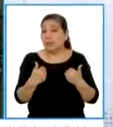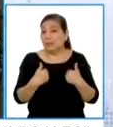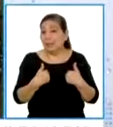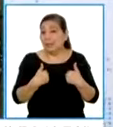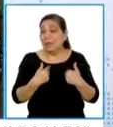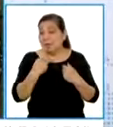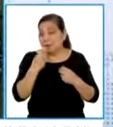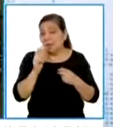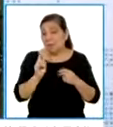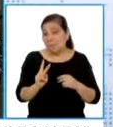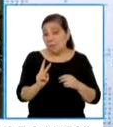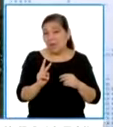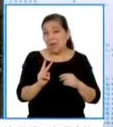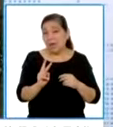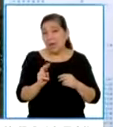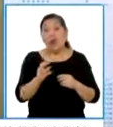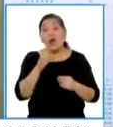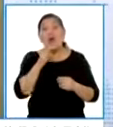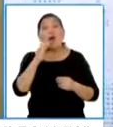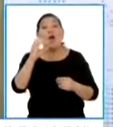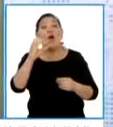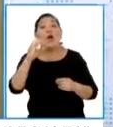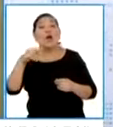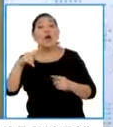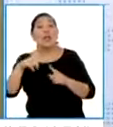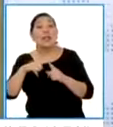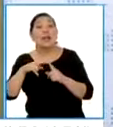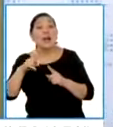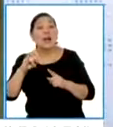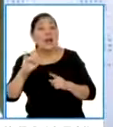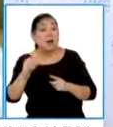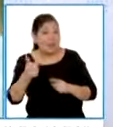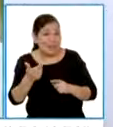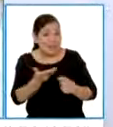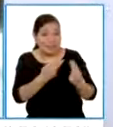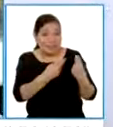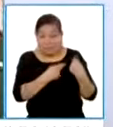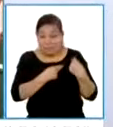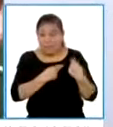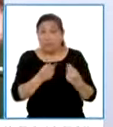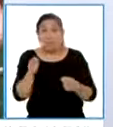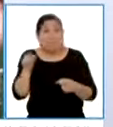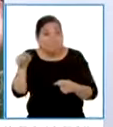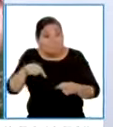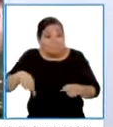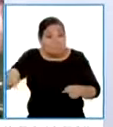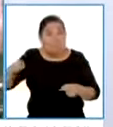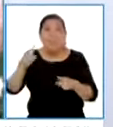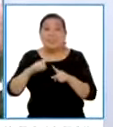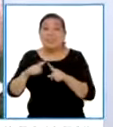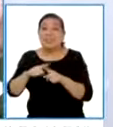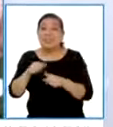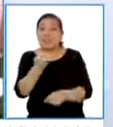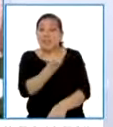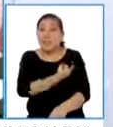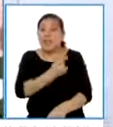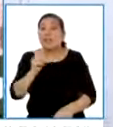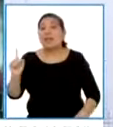actos delictivos, la Contraloría en todo lo que tiene que ver con responsabilidades funcionales y las instituciones de